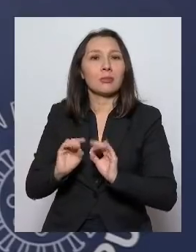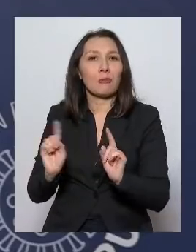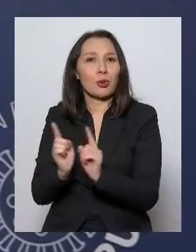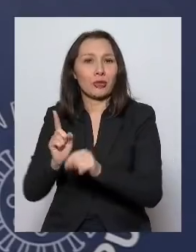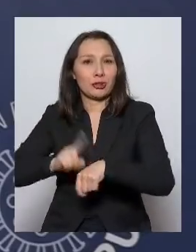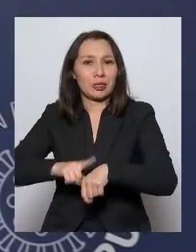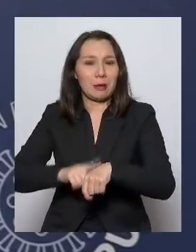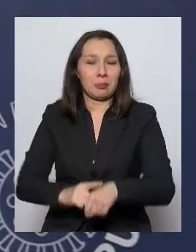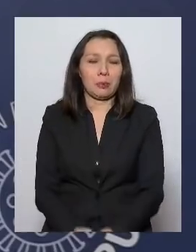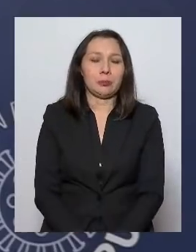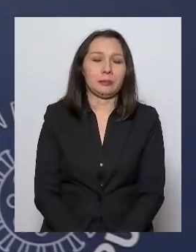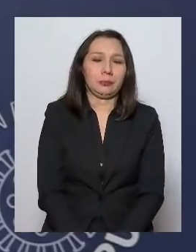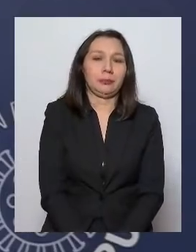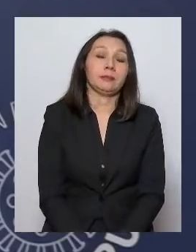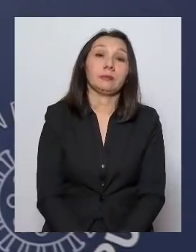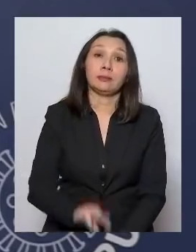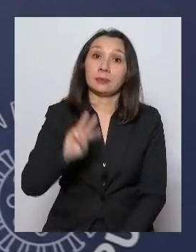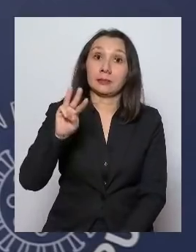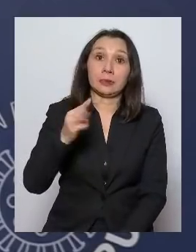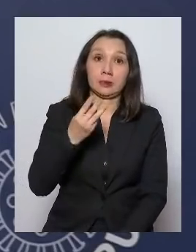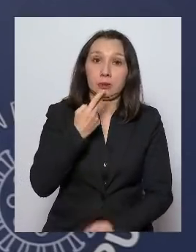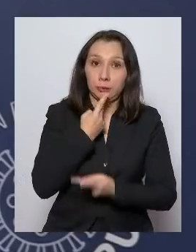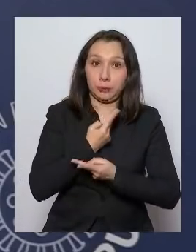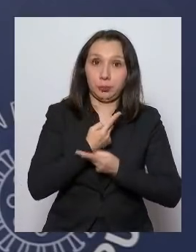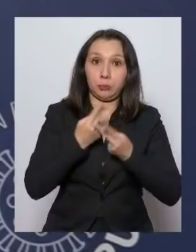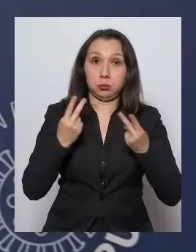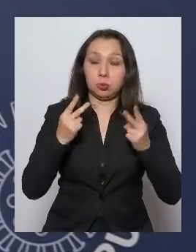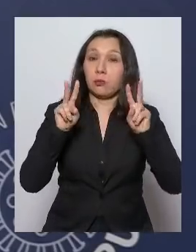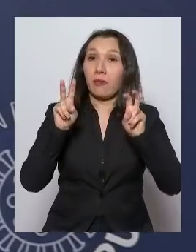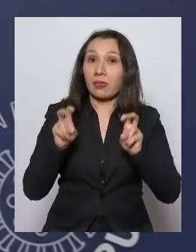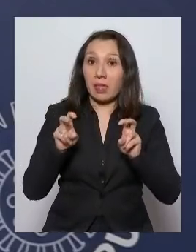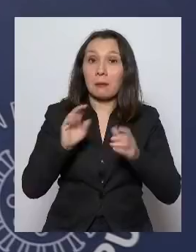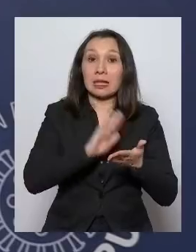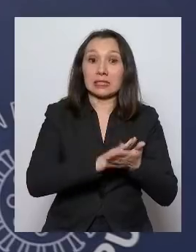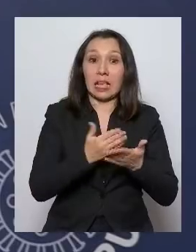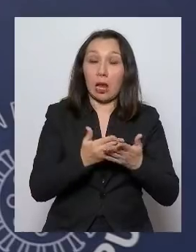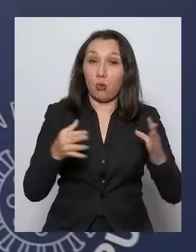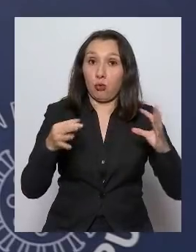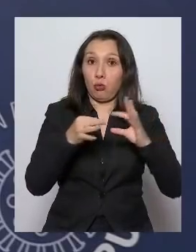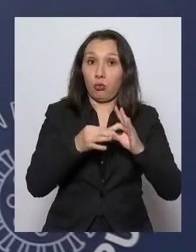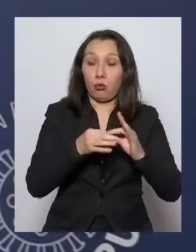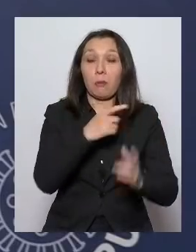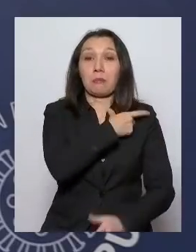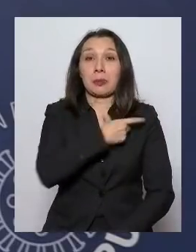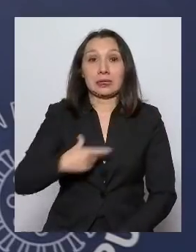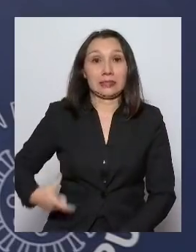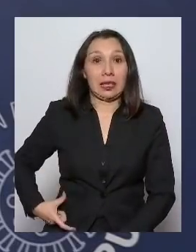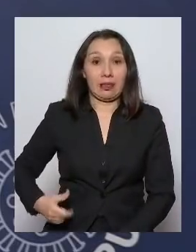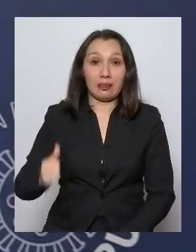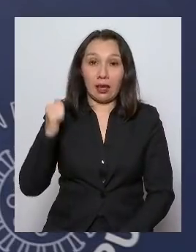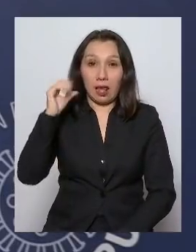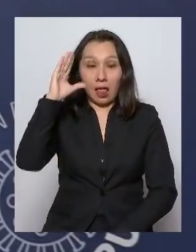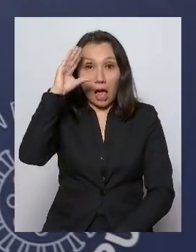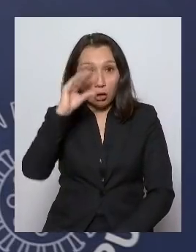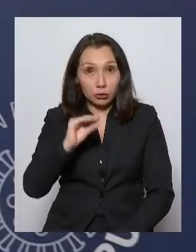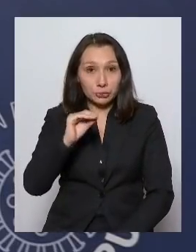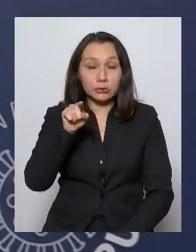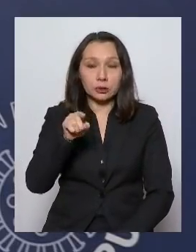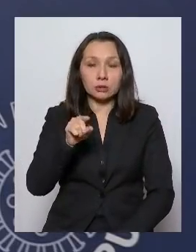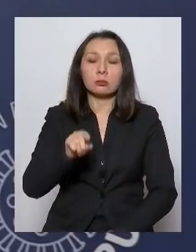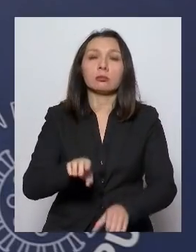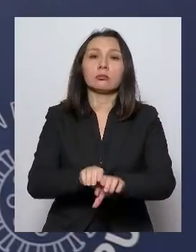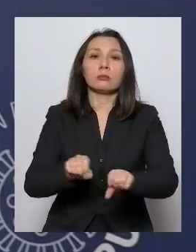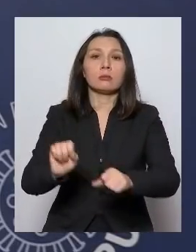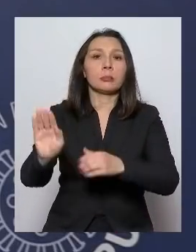sanitaria. El tercer anuncio que hizo en relación a salud el presidente anoche fue el